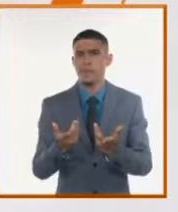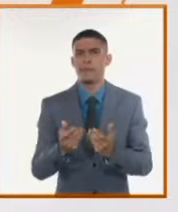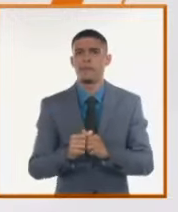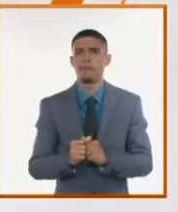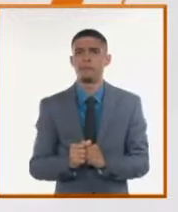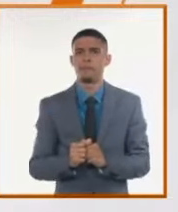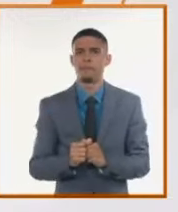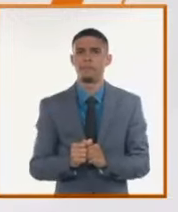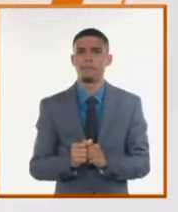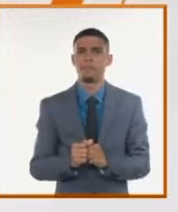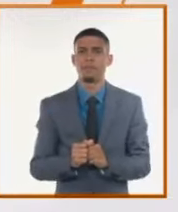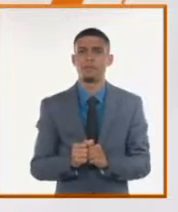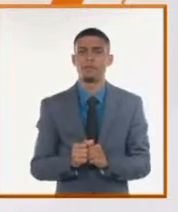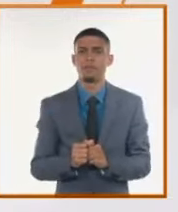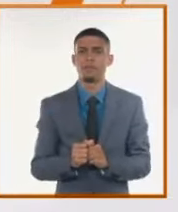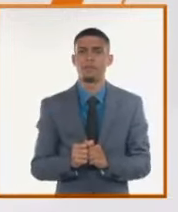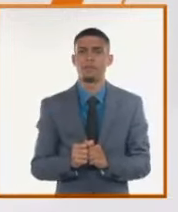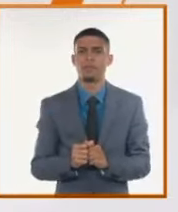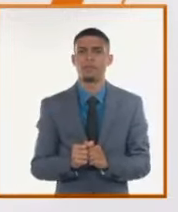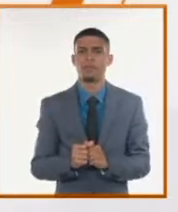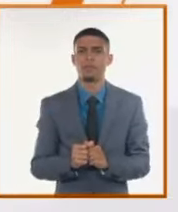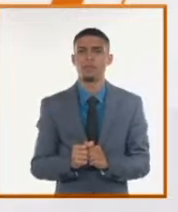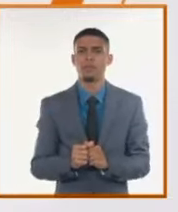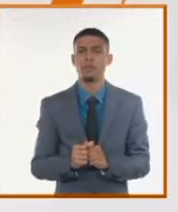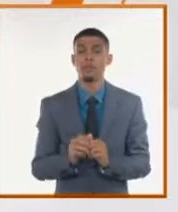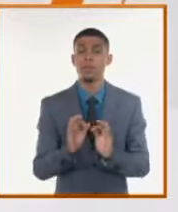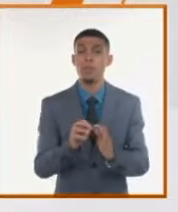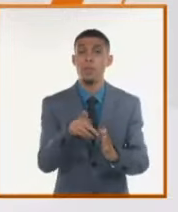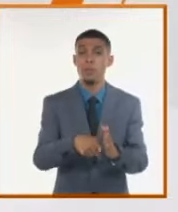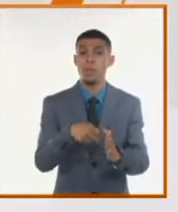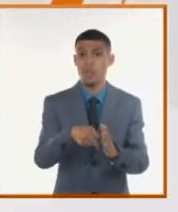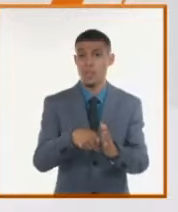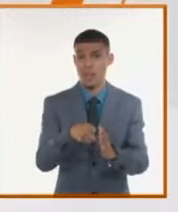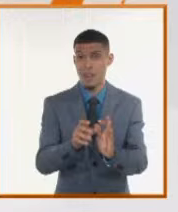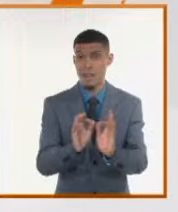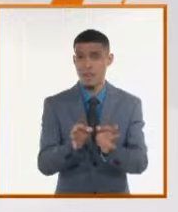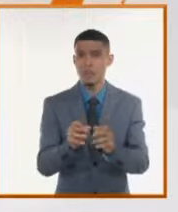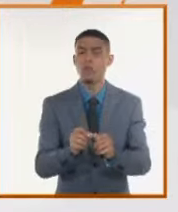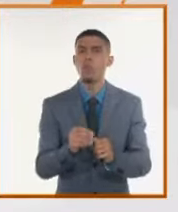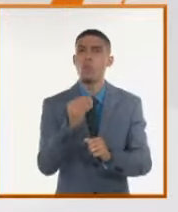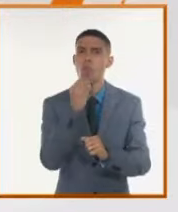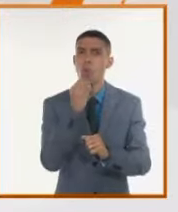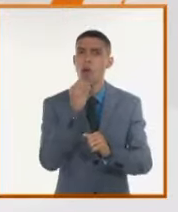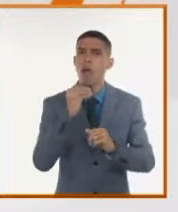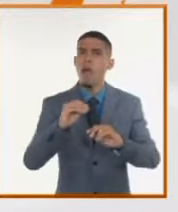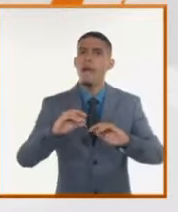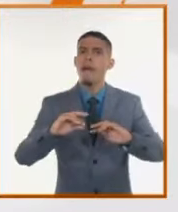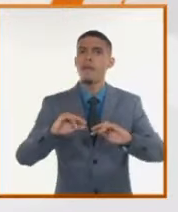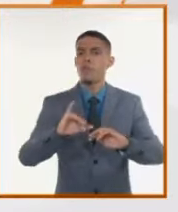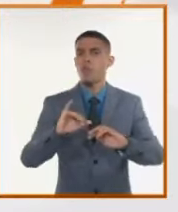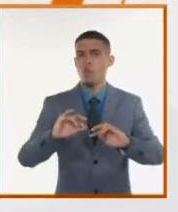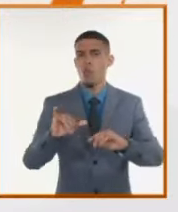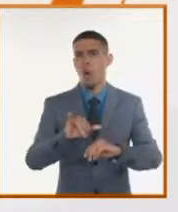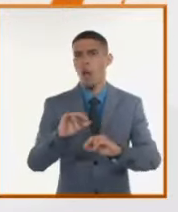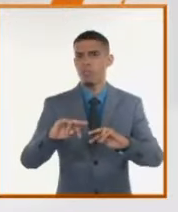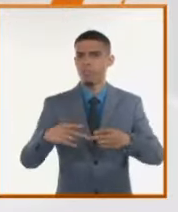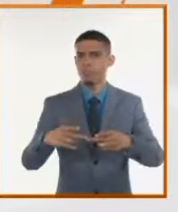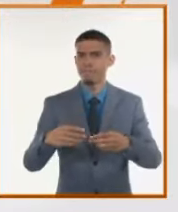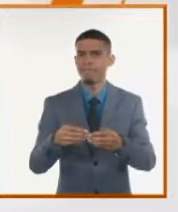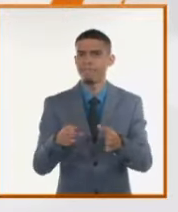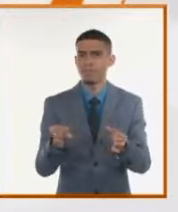el expreso eh El Expreso en los trenes de pasajeros se van a volver a reanudar o eso quedó eliminado para